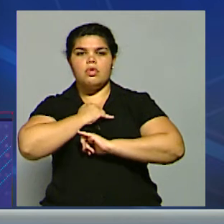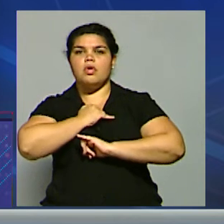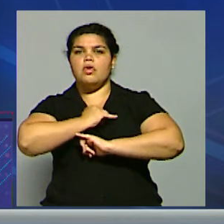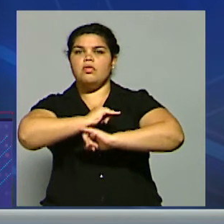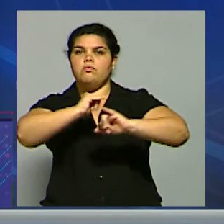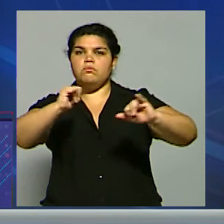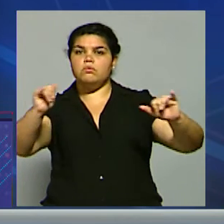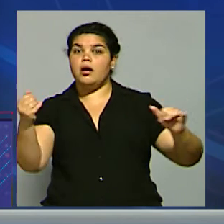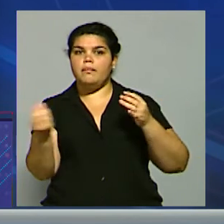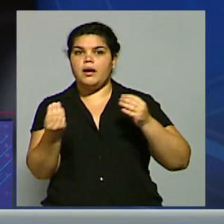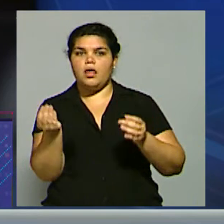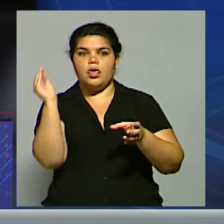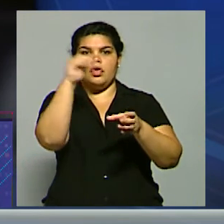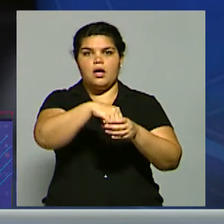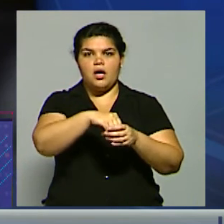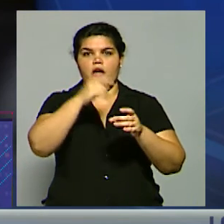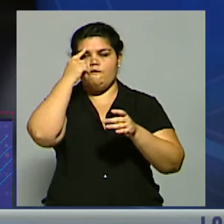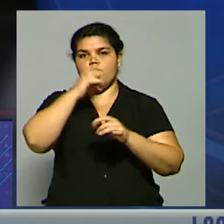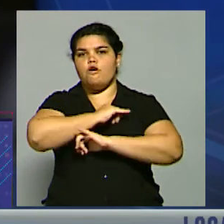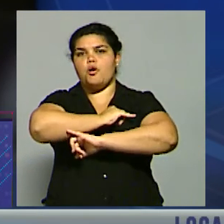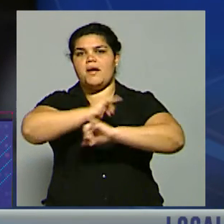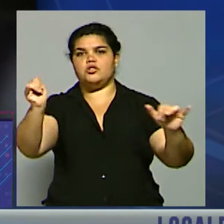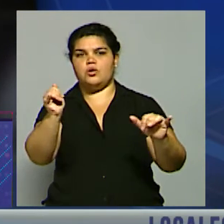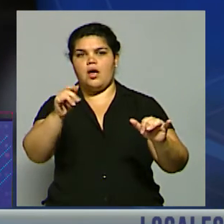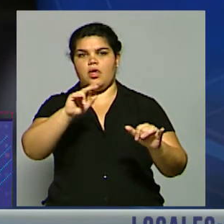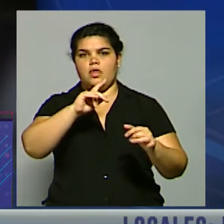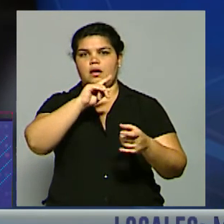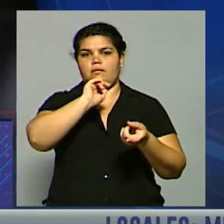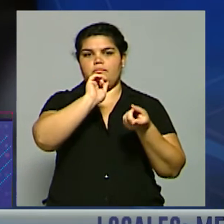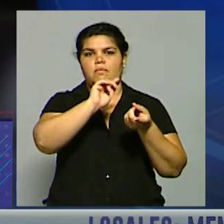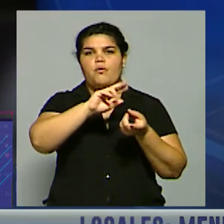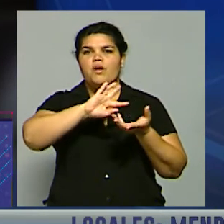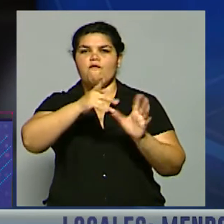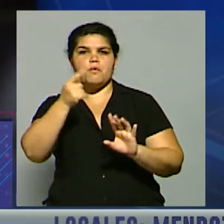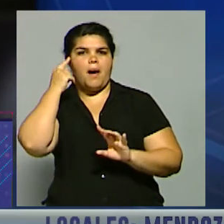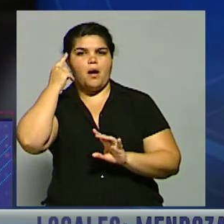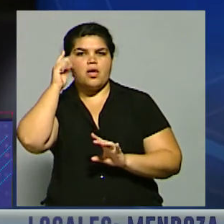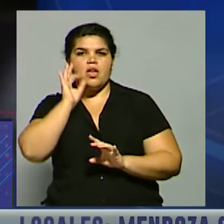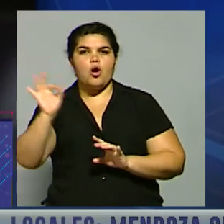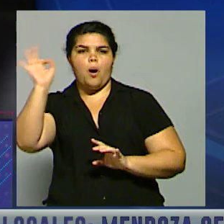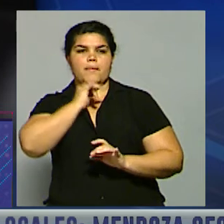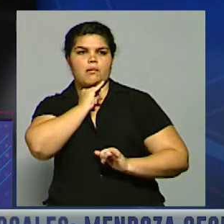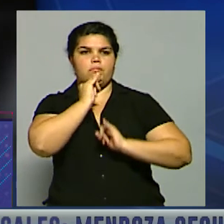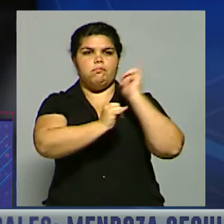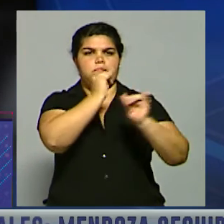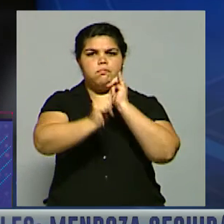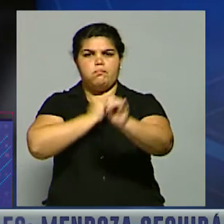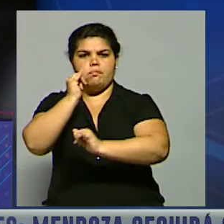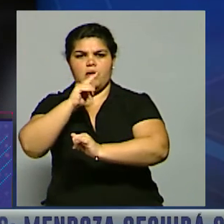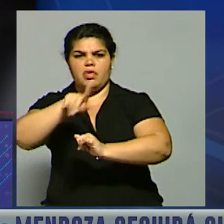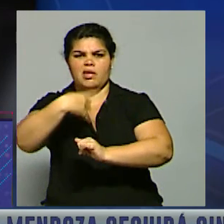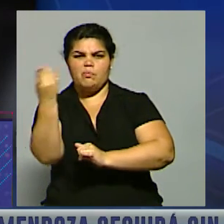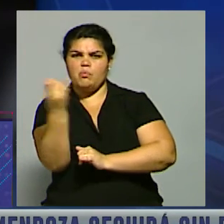cuando difundía este tipo de pensamientos y de mentiras, cuando